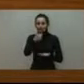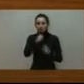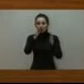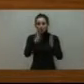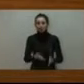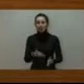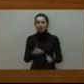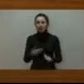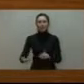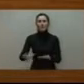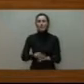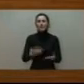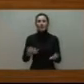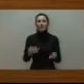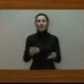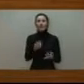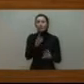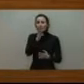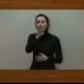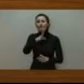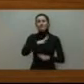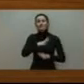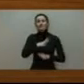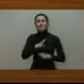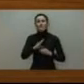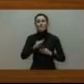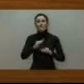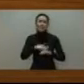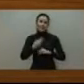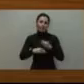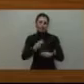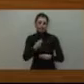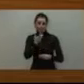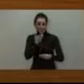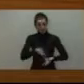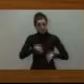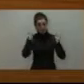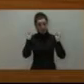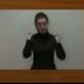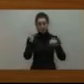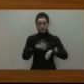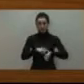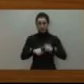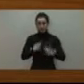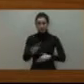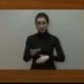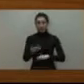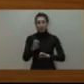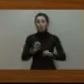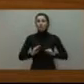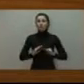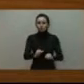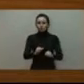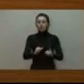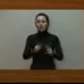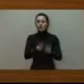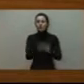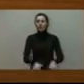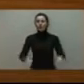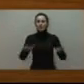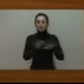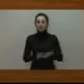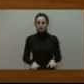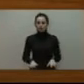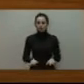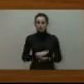fue tiempo, concretamente tres años. Por lo tanto, si seguimos dando tiempo a un Gobierno que ya se caracteriza por ser lento de por sí,